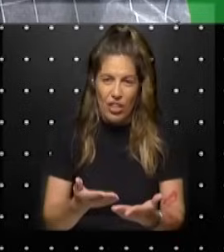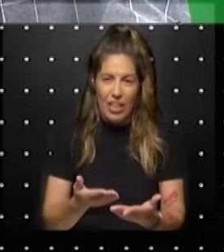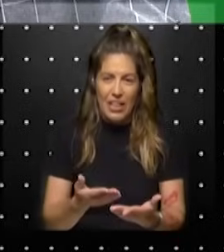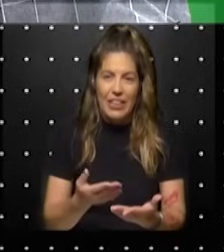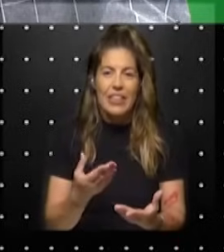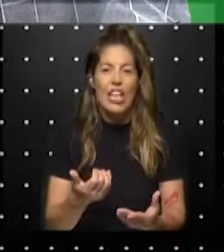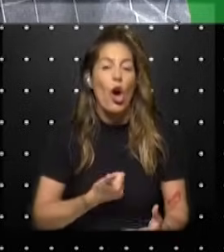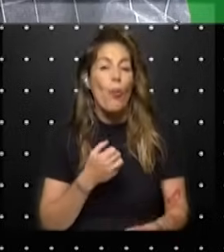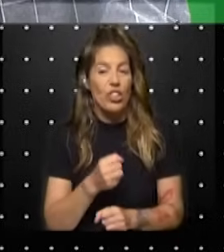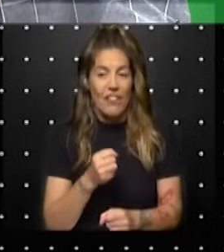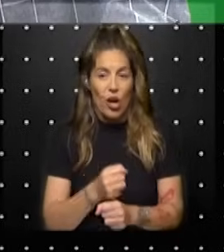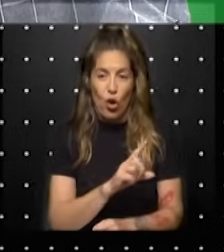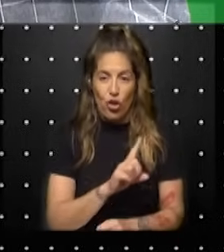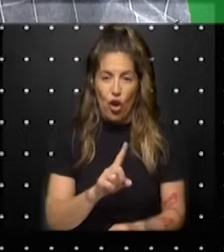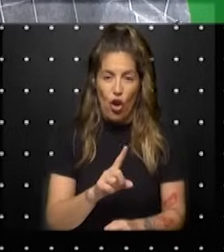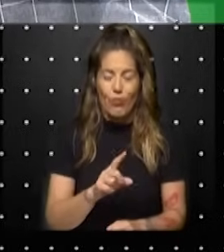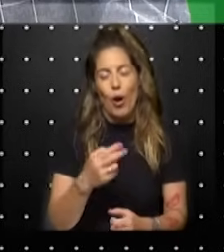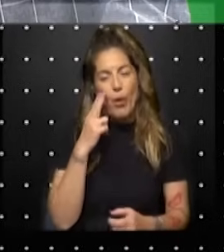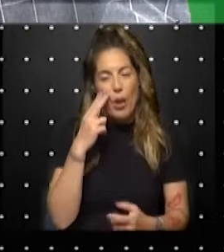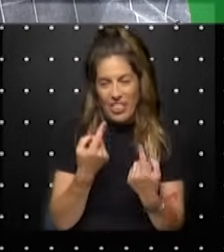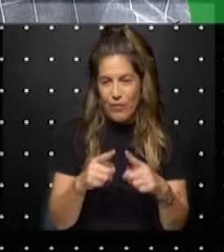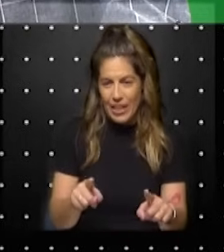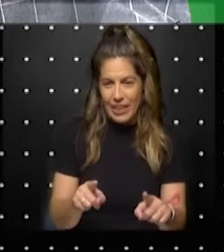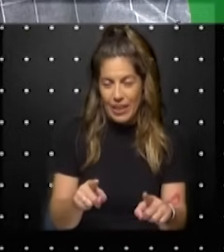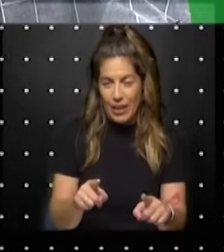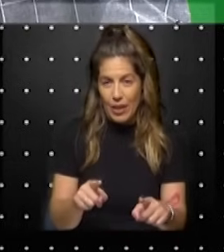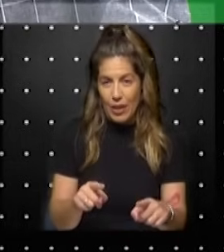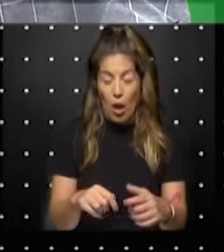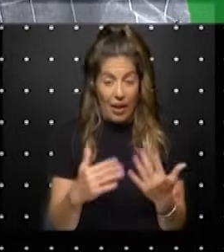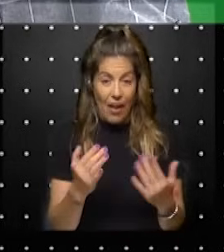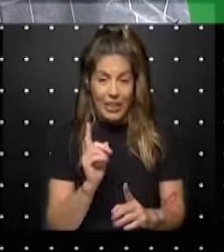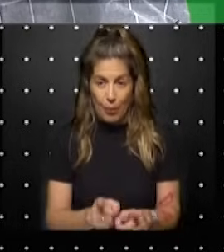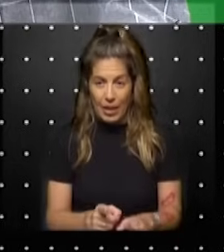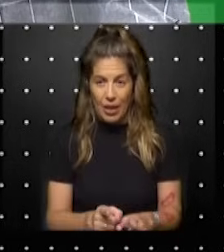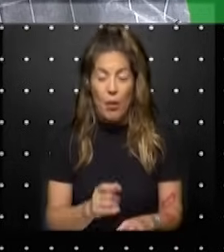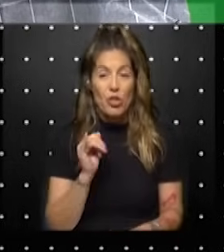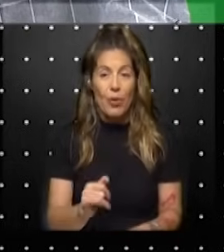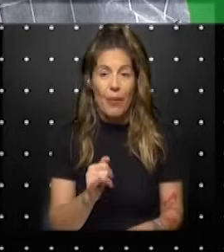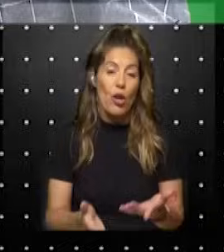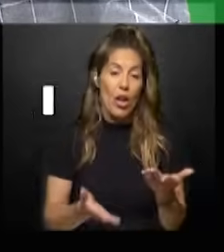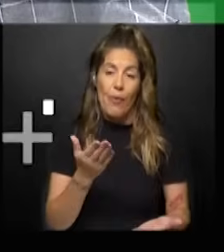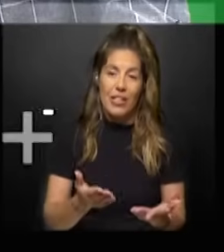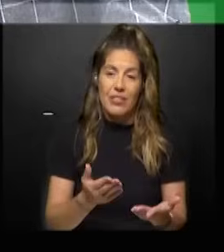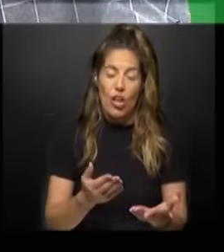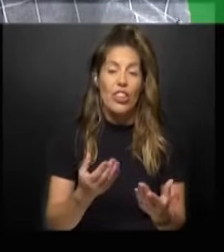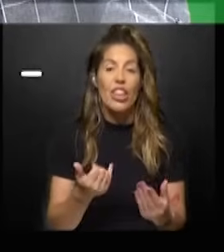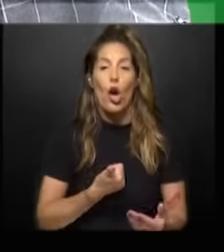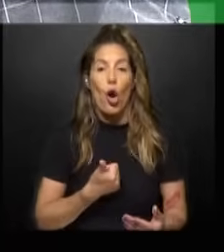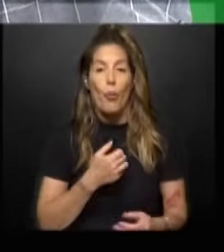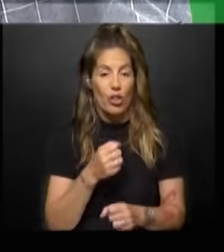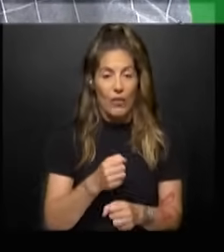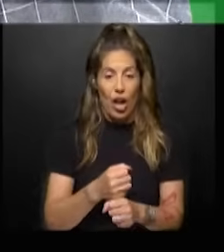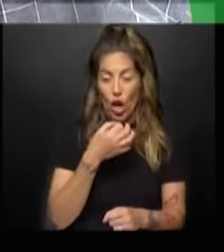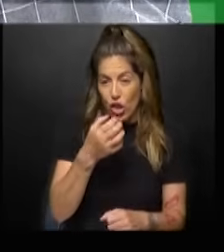desempeño de la Cancillería, claro, sino otro tipo de problemas. Pero no menos grave. No, pero es que si hubiera habido también una evaluación del desempeño de la Cancillería, no lo digo yo,